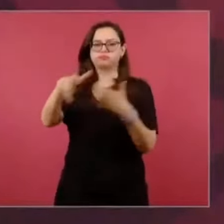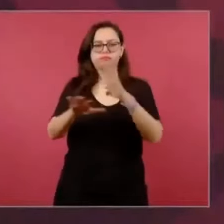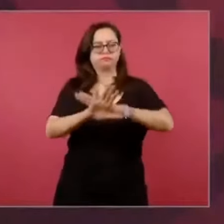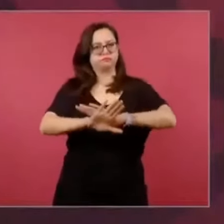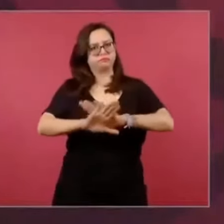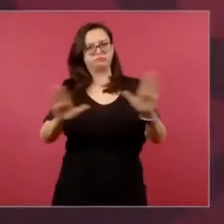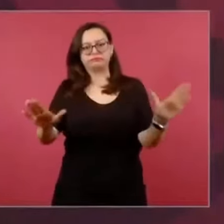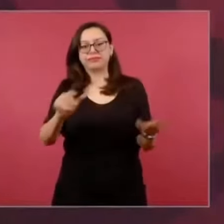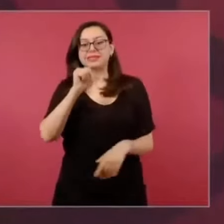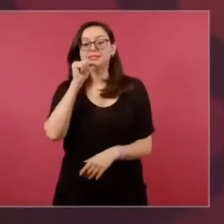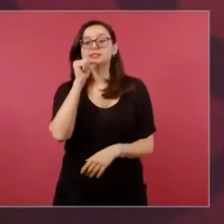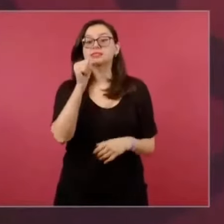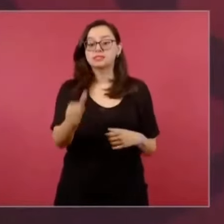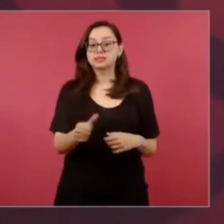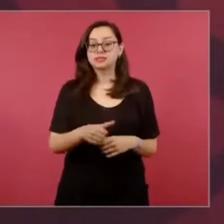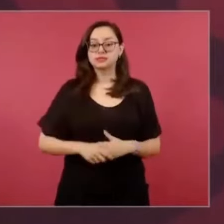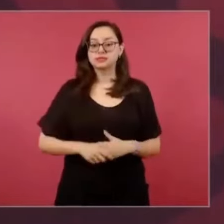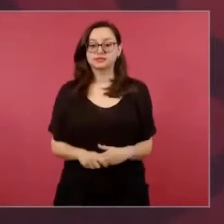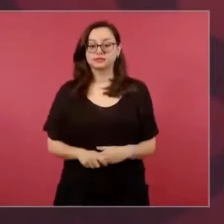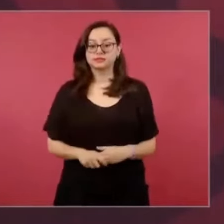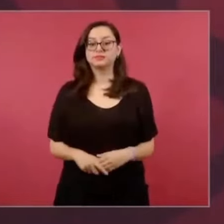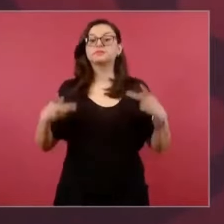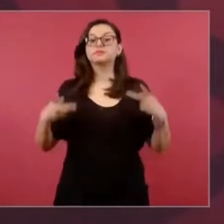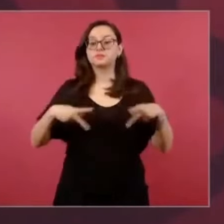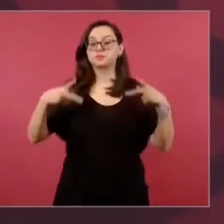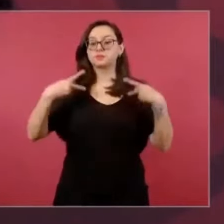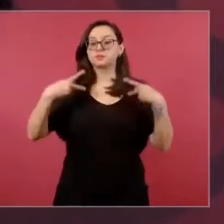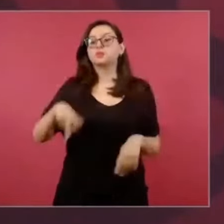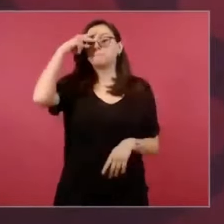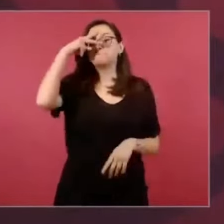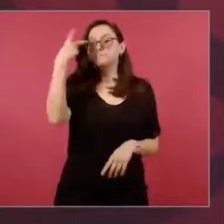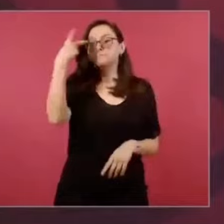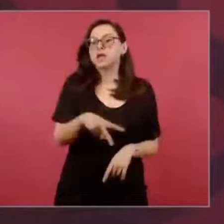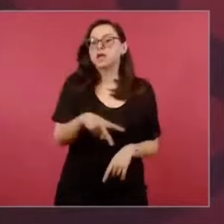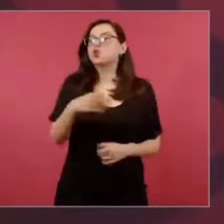Todos los mexicanos. Porque ahora